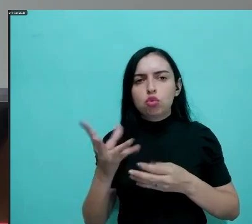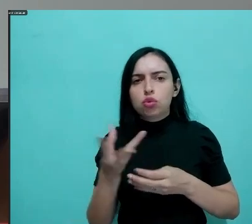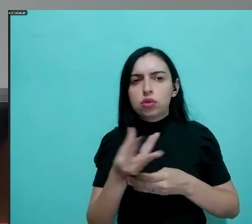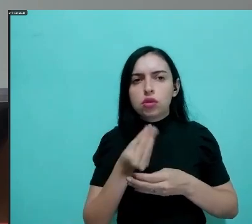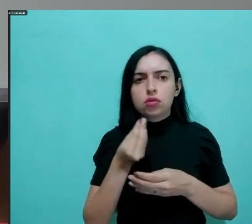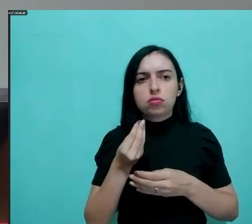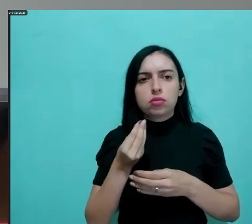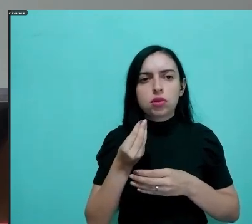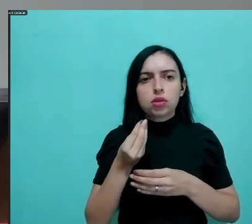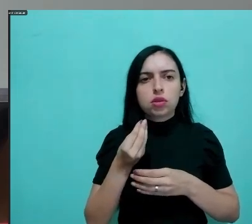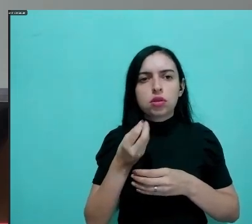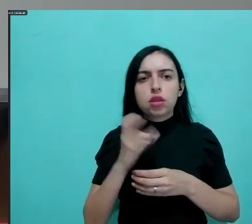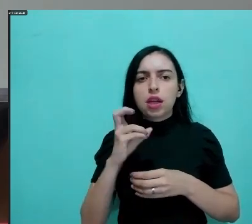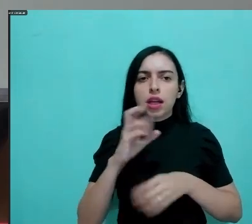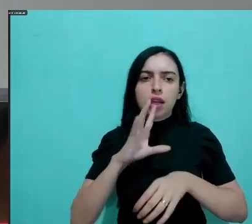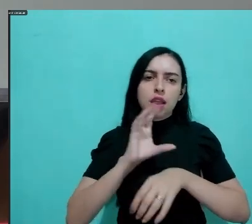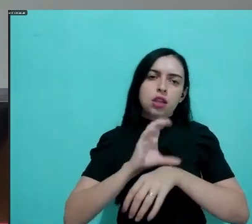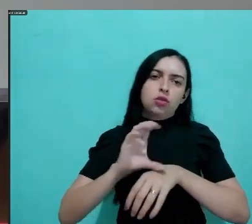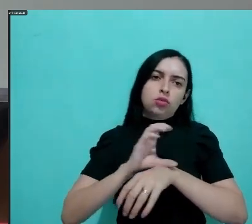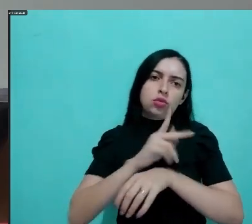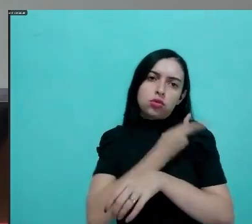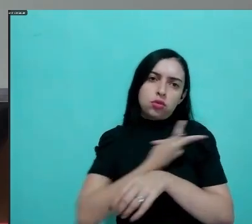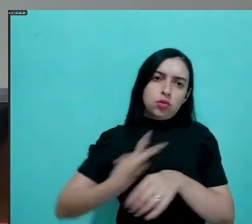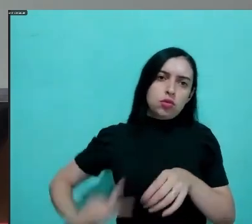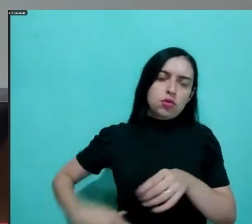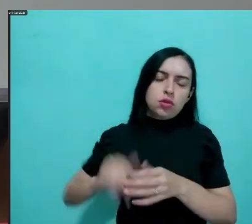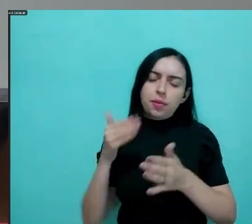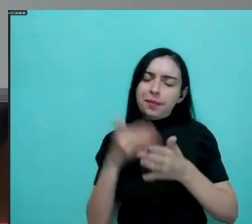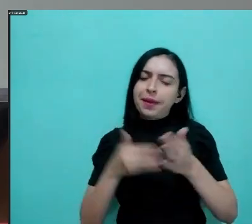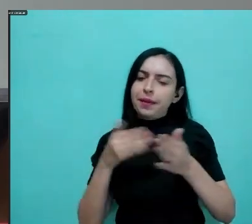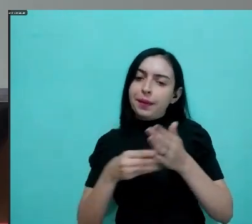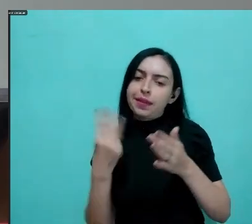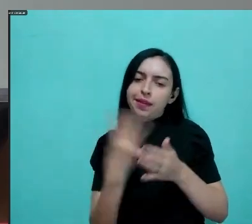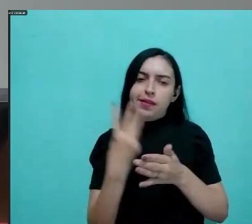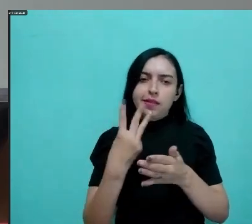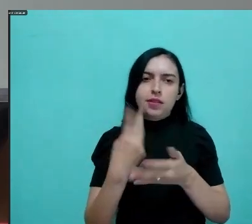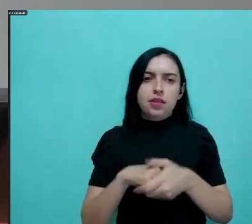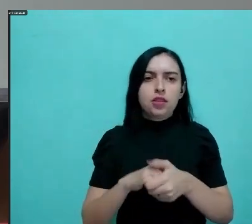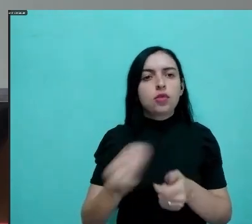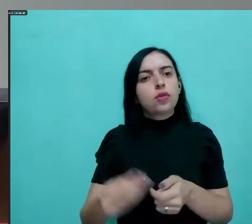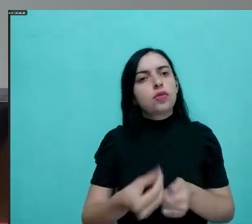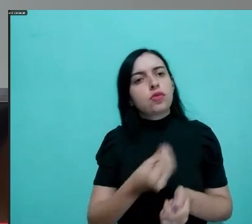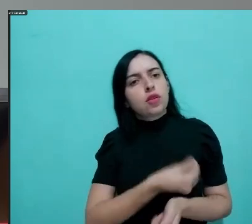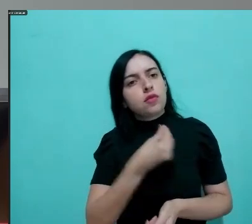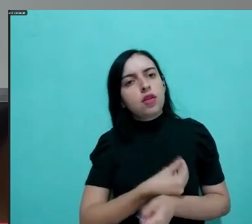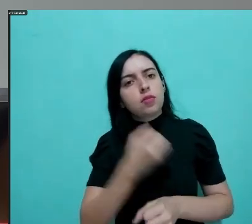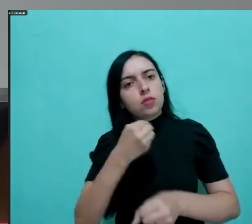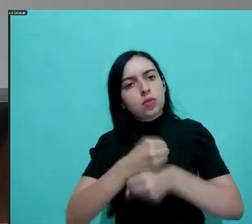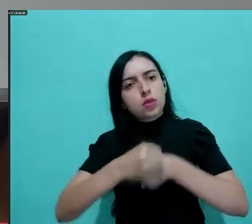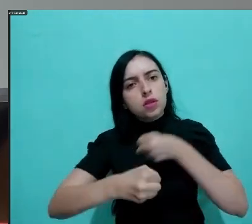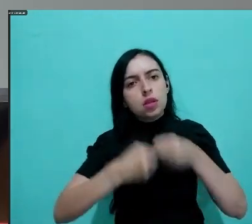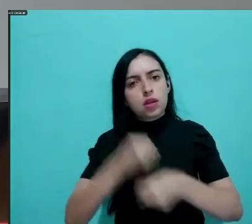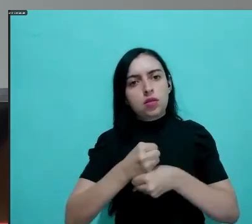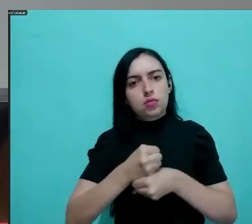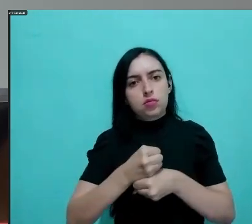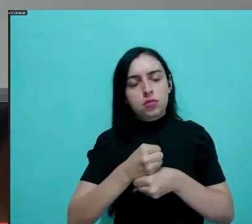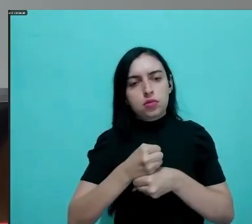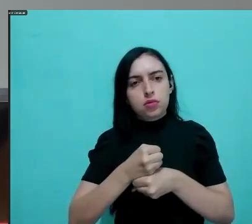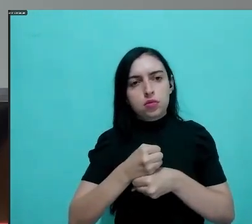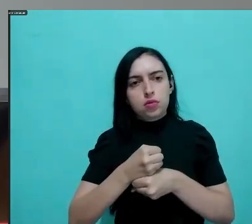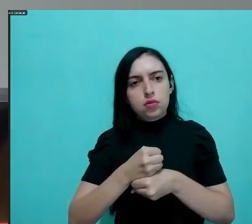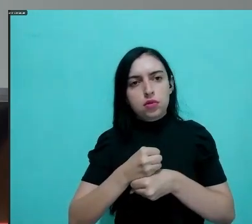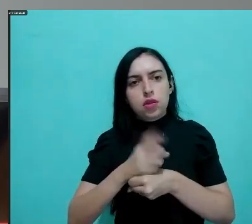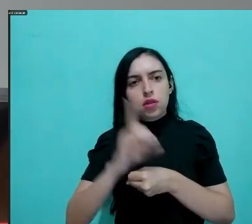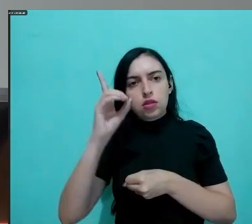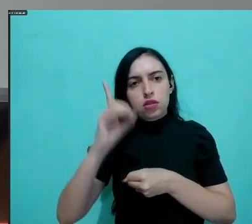la Quinta República. Como bajo la Tercera, hemos vivido años en los que la derecha ha sido en